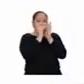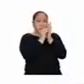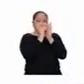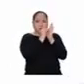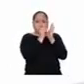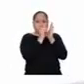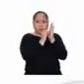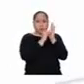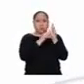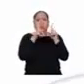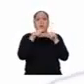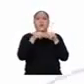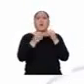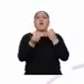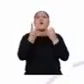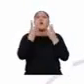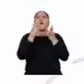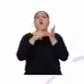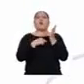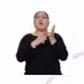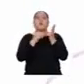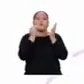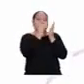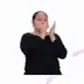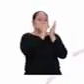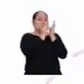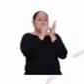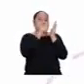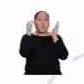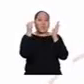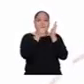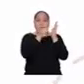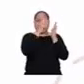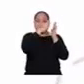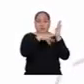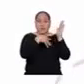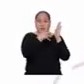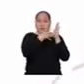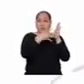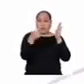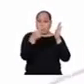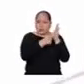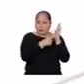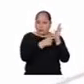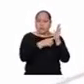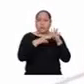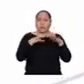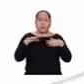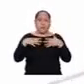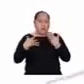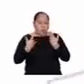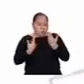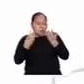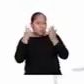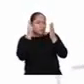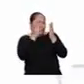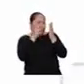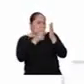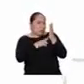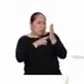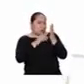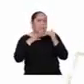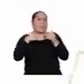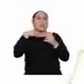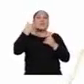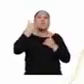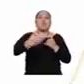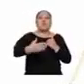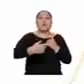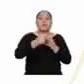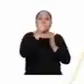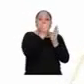su frecuencia. A partir de esta tabla, seremos capaces de realizar los gráficos estadísticos de una